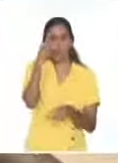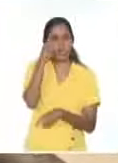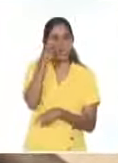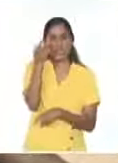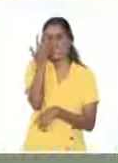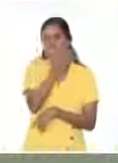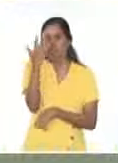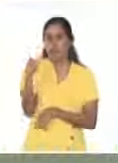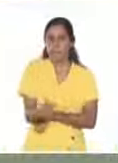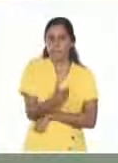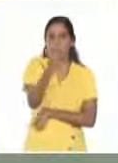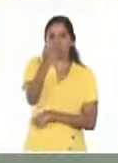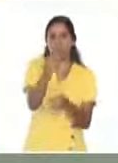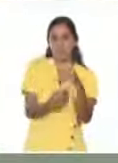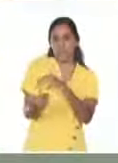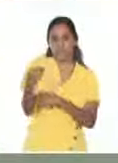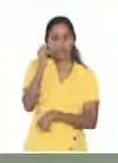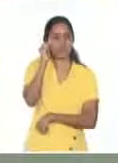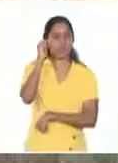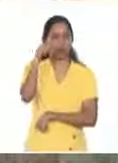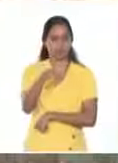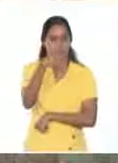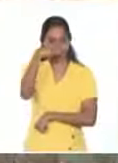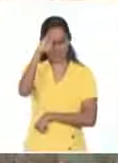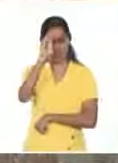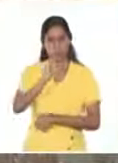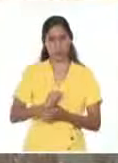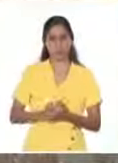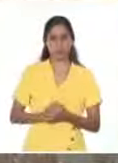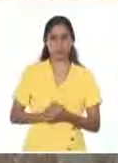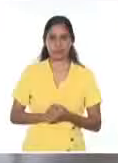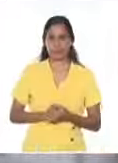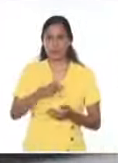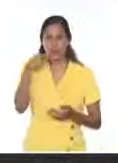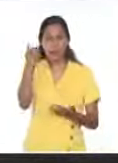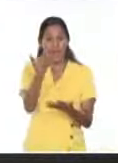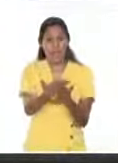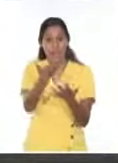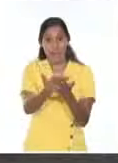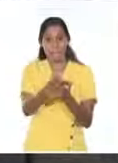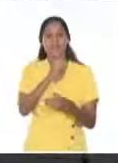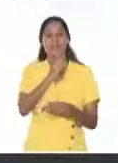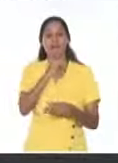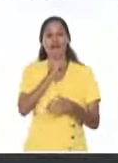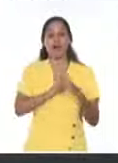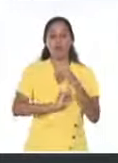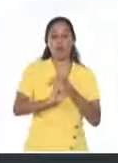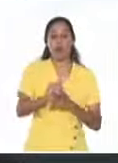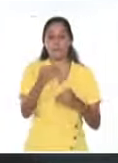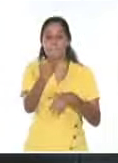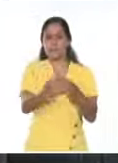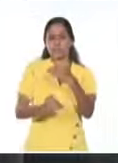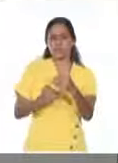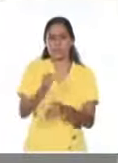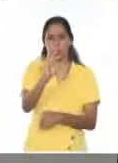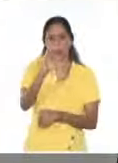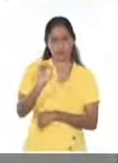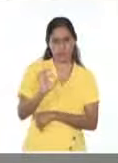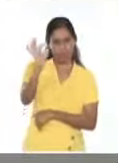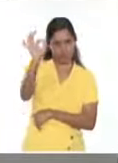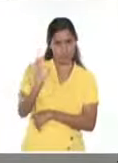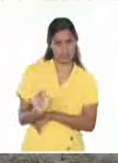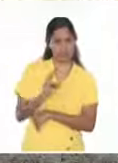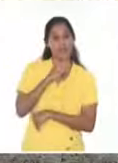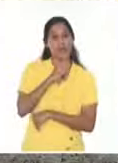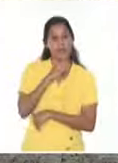viceprimera ministra de la República, Inés María Chapman Guau. En la planta potabilizadora de Quintero se procesa el 80% del líquido que se entrega